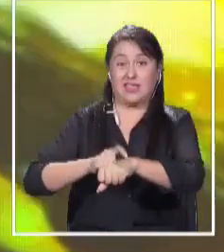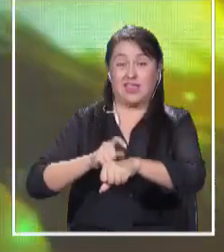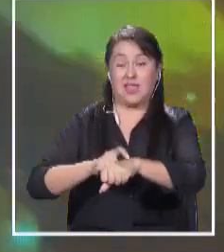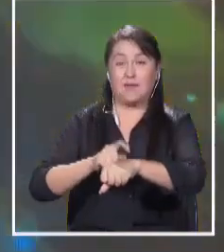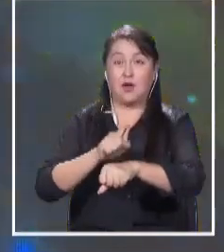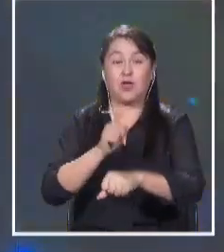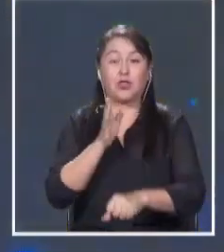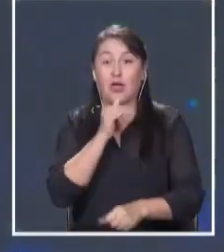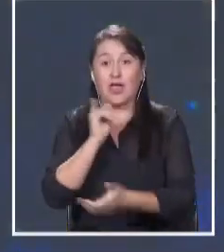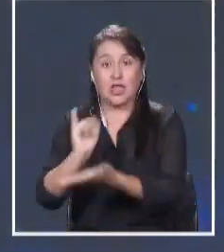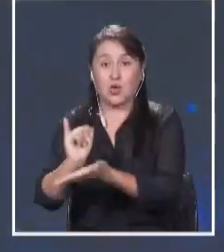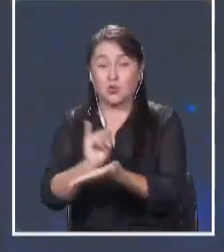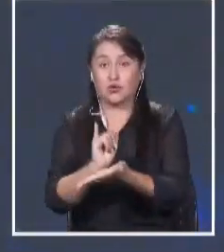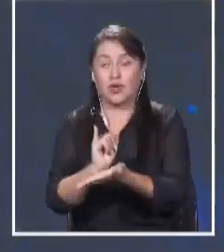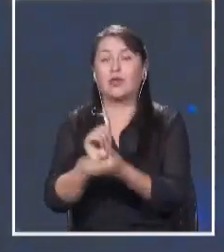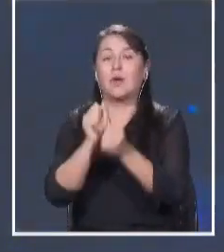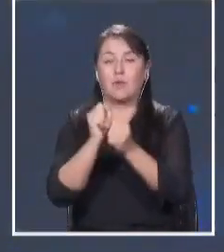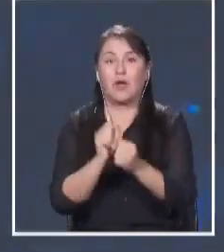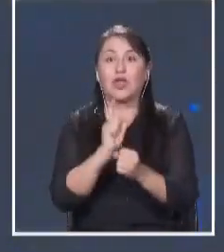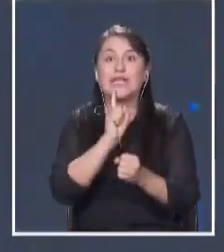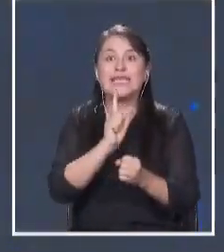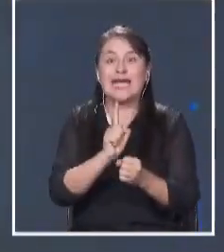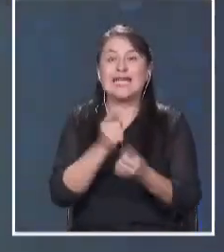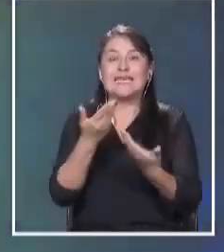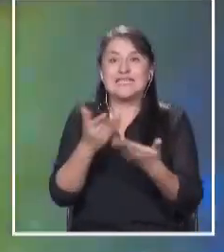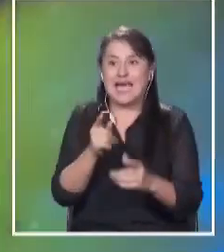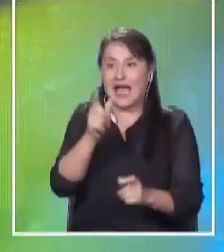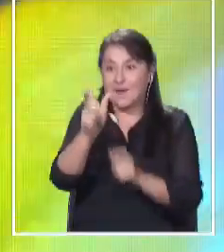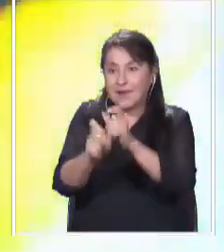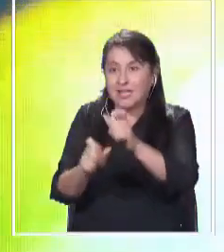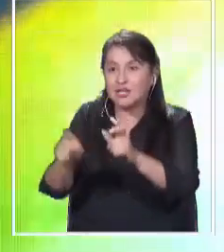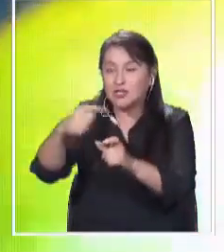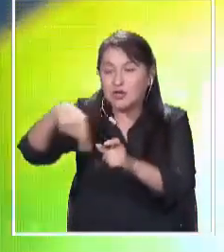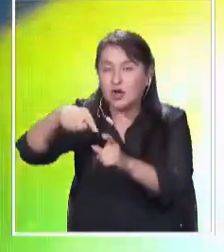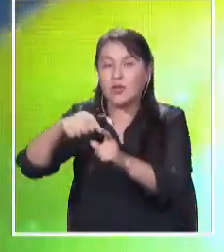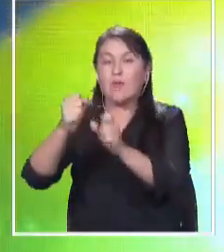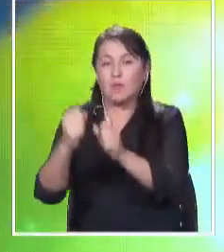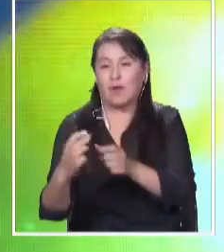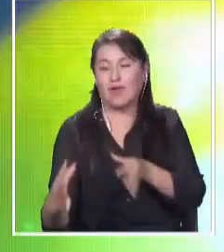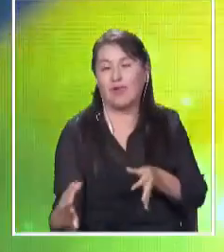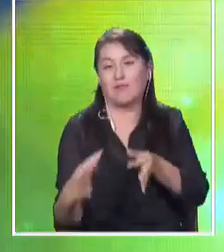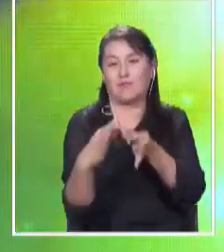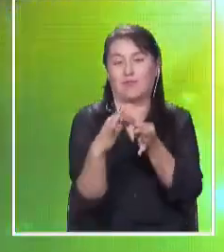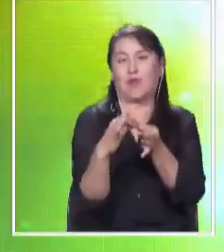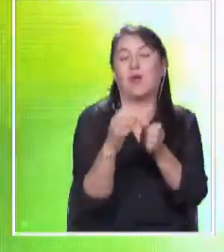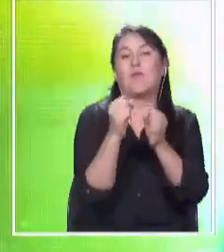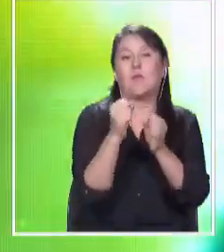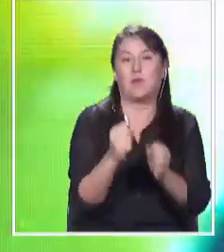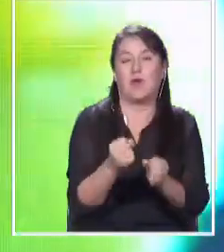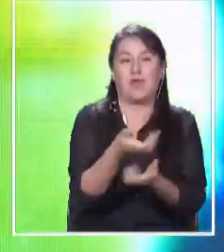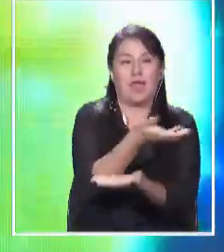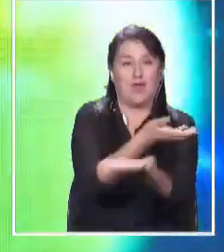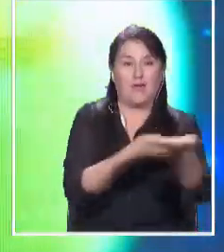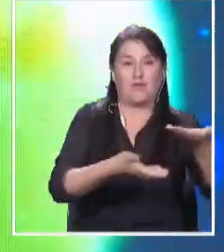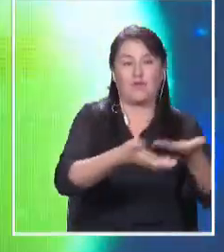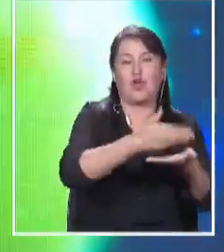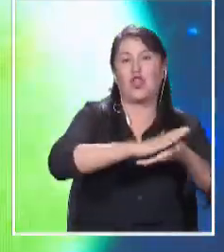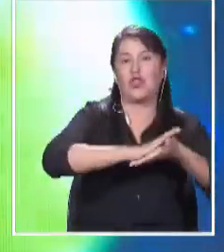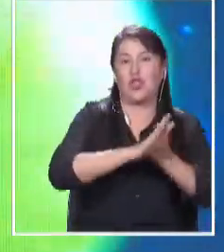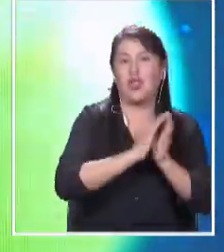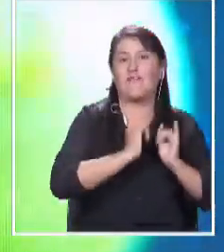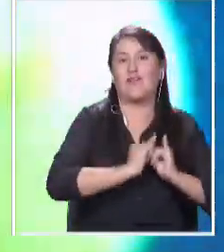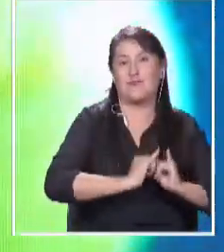instituciones, finalmente sirva para que quienes ya están allá puedan ser aliados y aliadas en comunicar sobre toda esta información